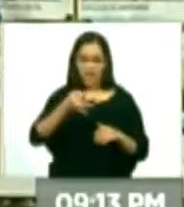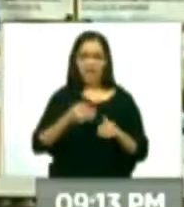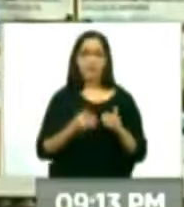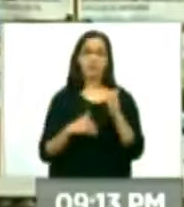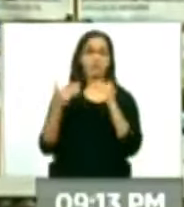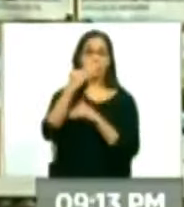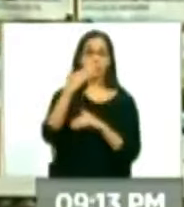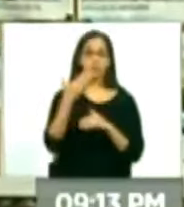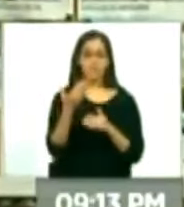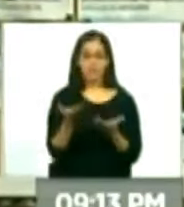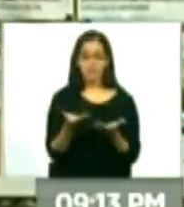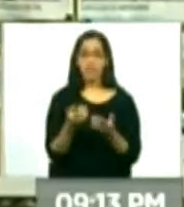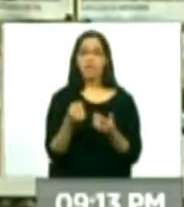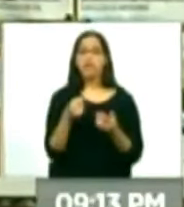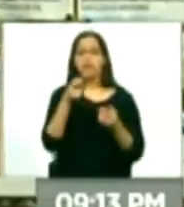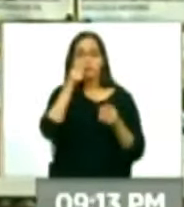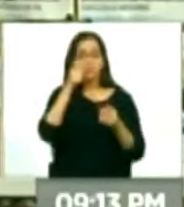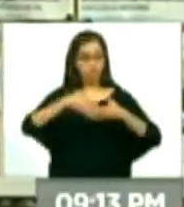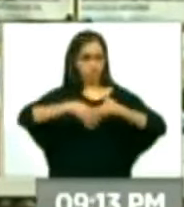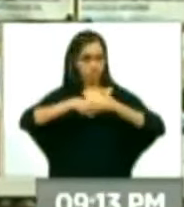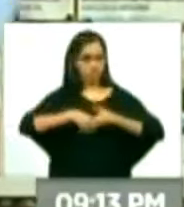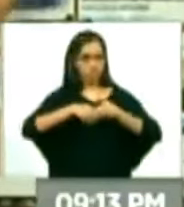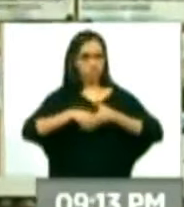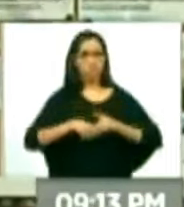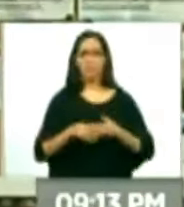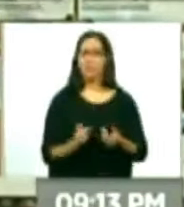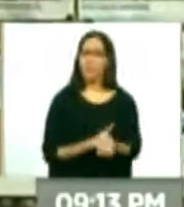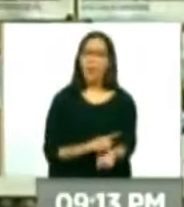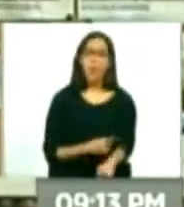se entrevistó con la fiscal. Y me dijo, no, hermano,